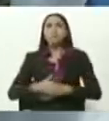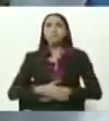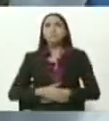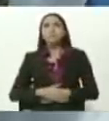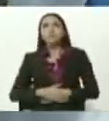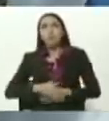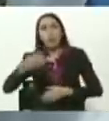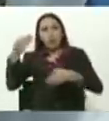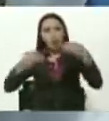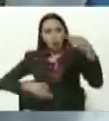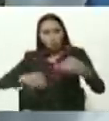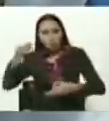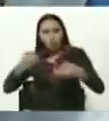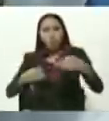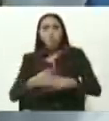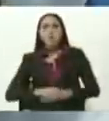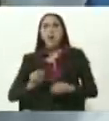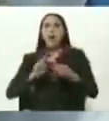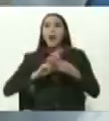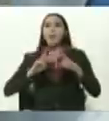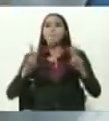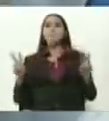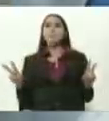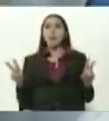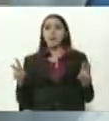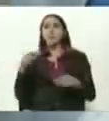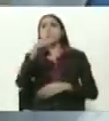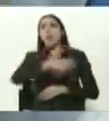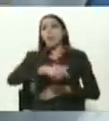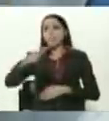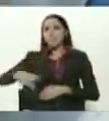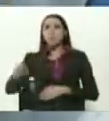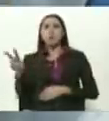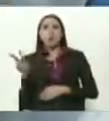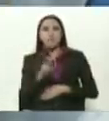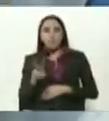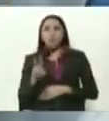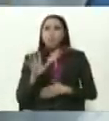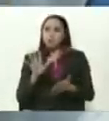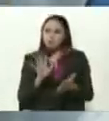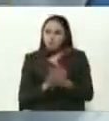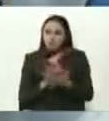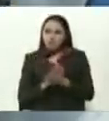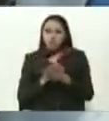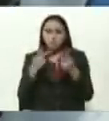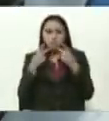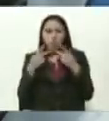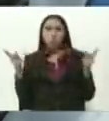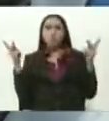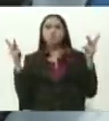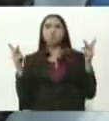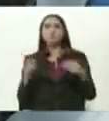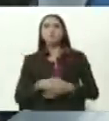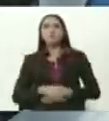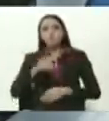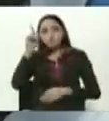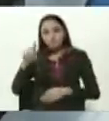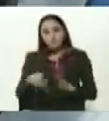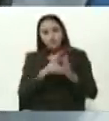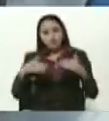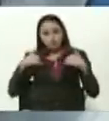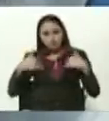la justicia, la paz ciudadana, la tranquilidad pública, los derechos